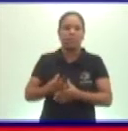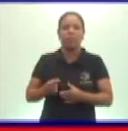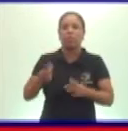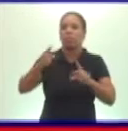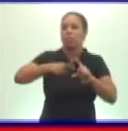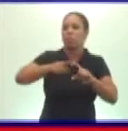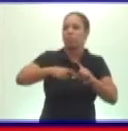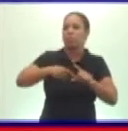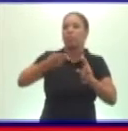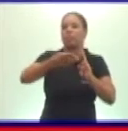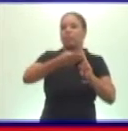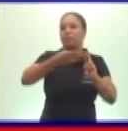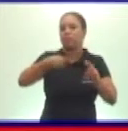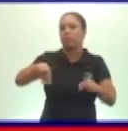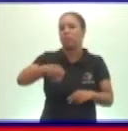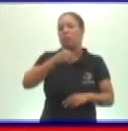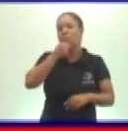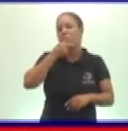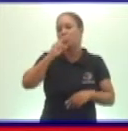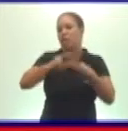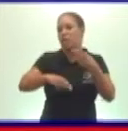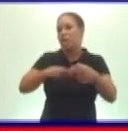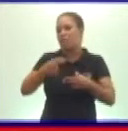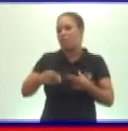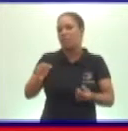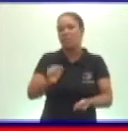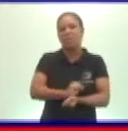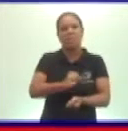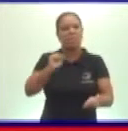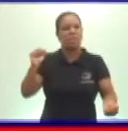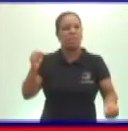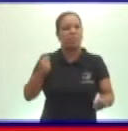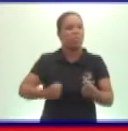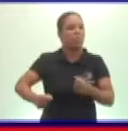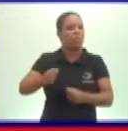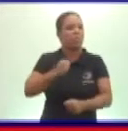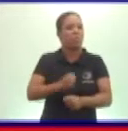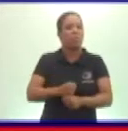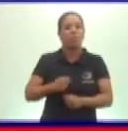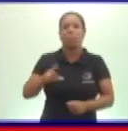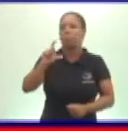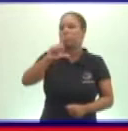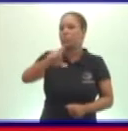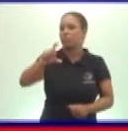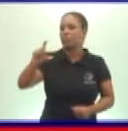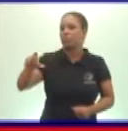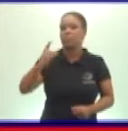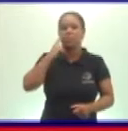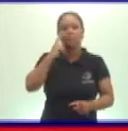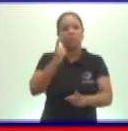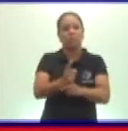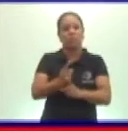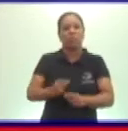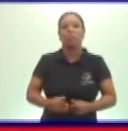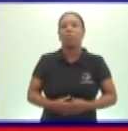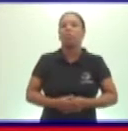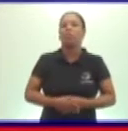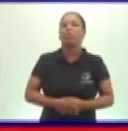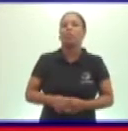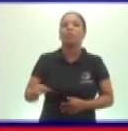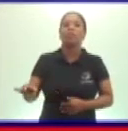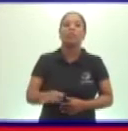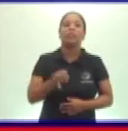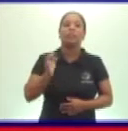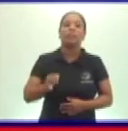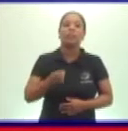lo tanto, usted puede hacer libremente uso de los textos digitales que ustedes encuentran. Y también puede